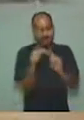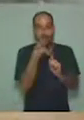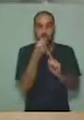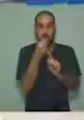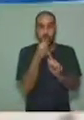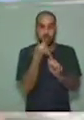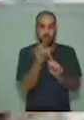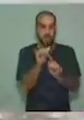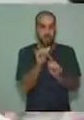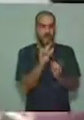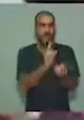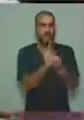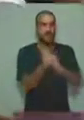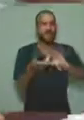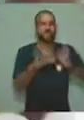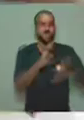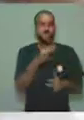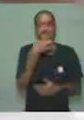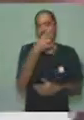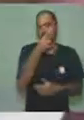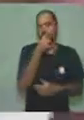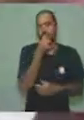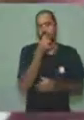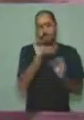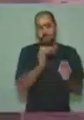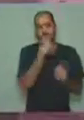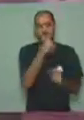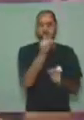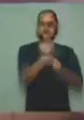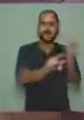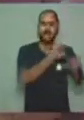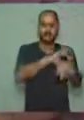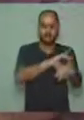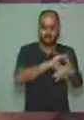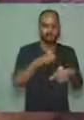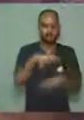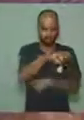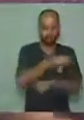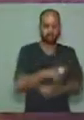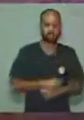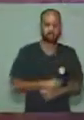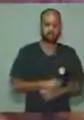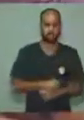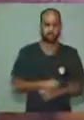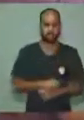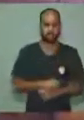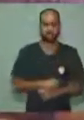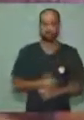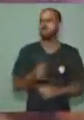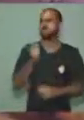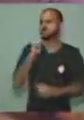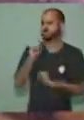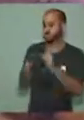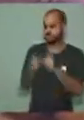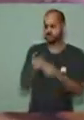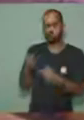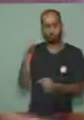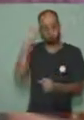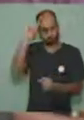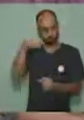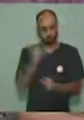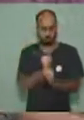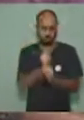esta patología. ¿Qué significa para ti tener aportar un granito de arena a este proyecto y sobre